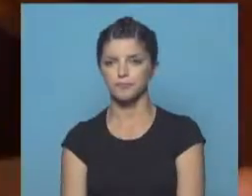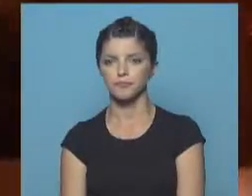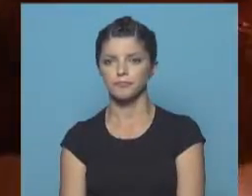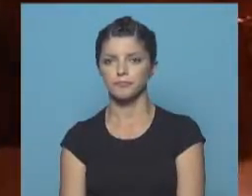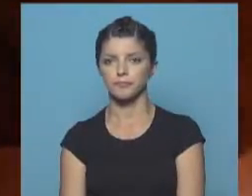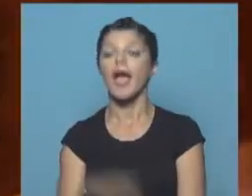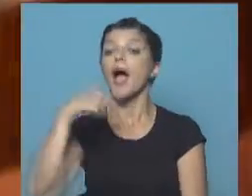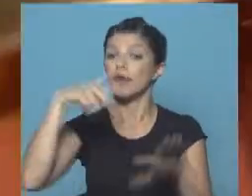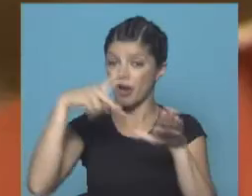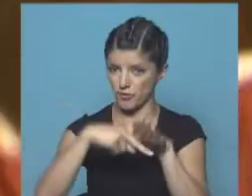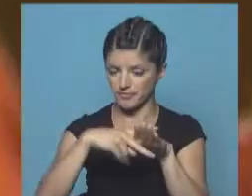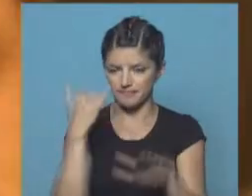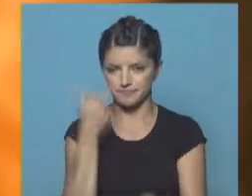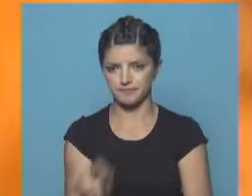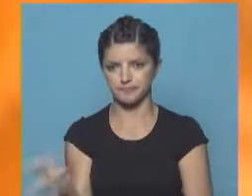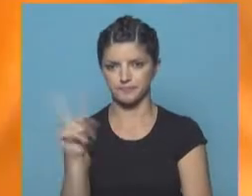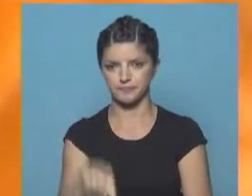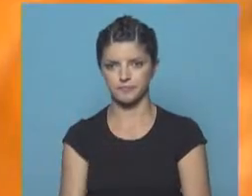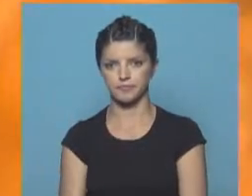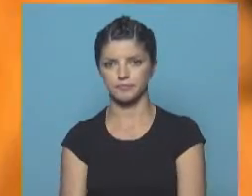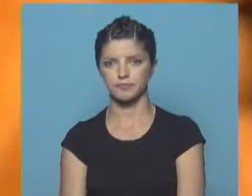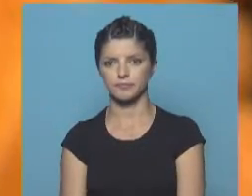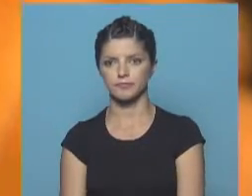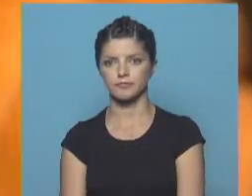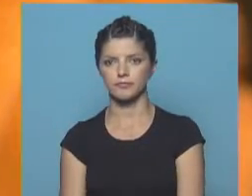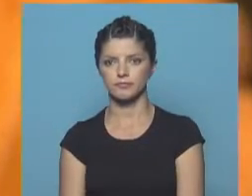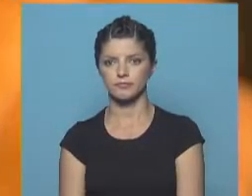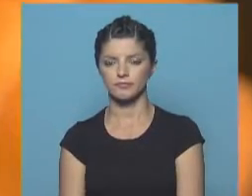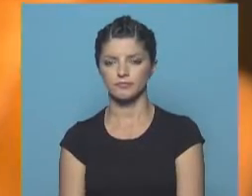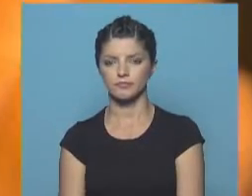Breve pausa, ya volvemos. Con ustedes, Lorena.